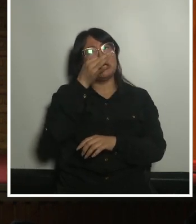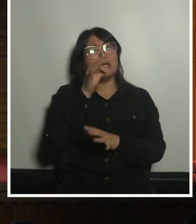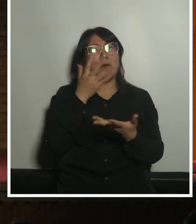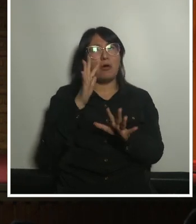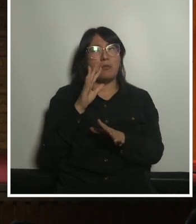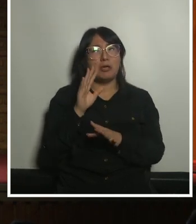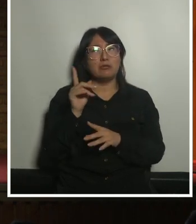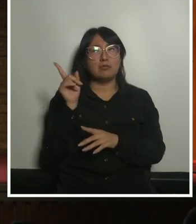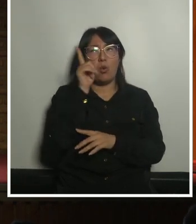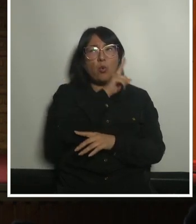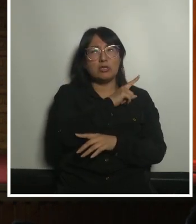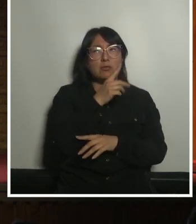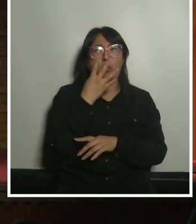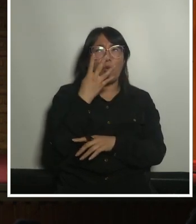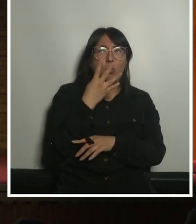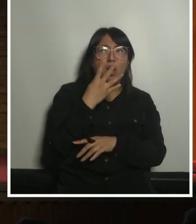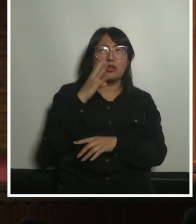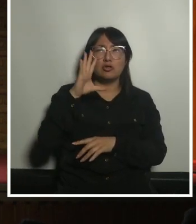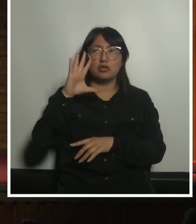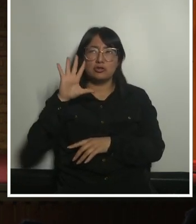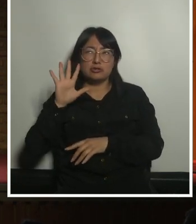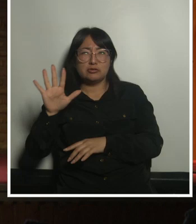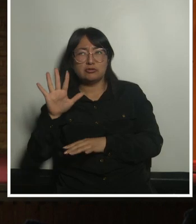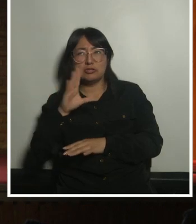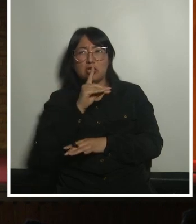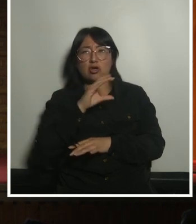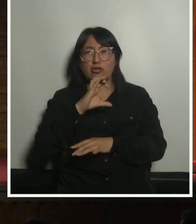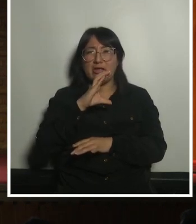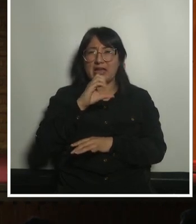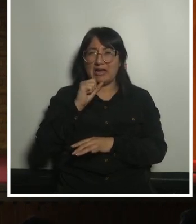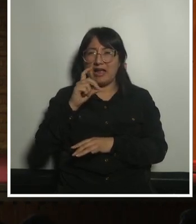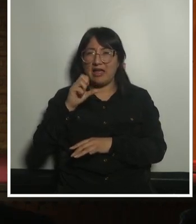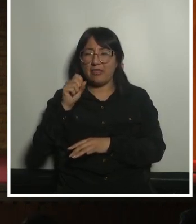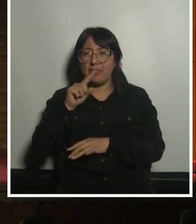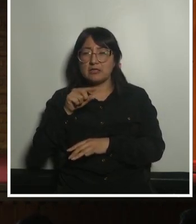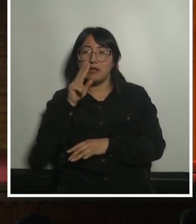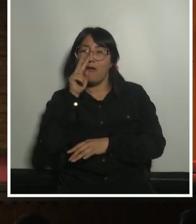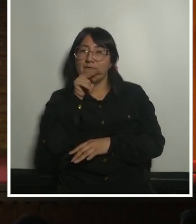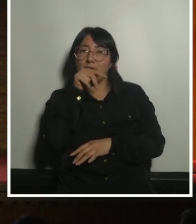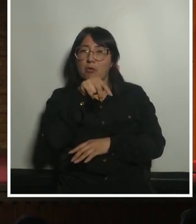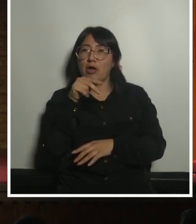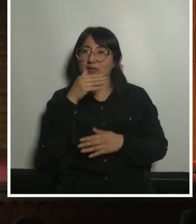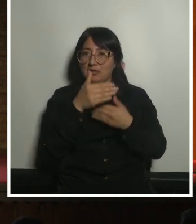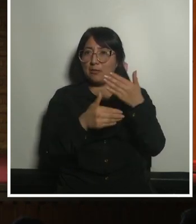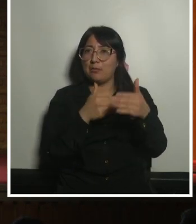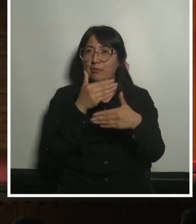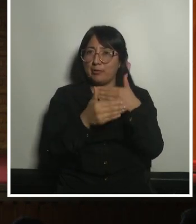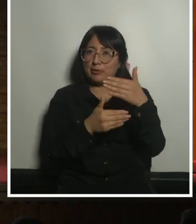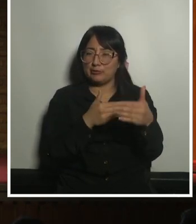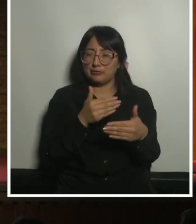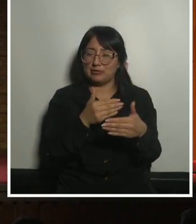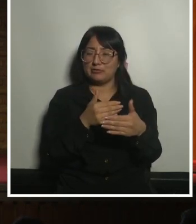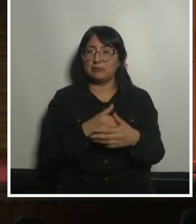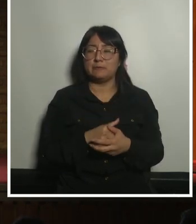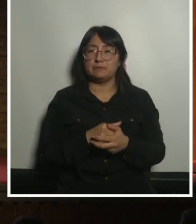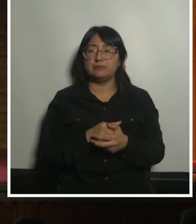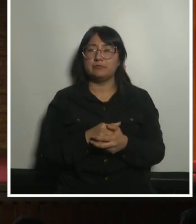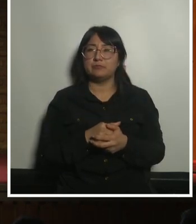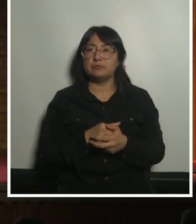4 o 5 décadas, estamos viendo estos procesos que se ven acá, que derivan